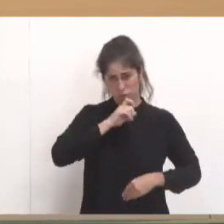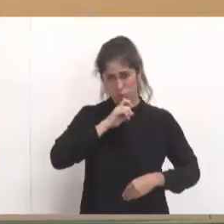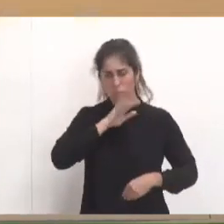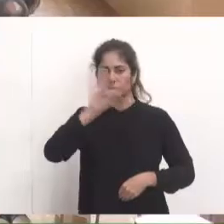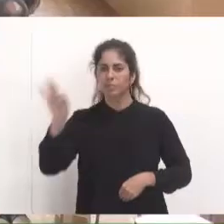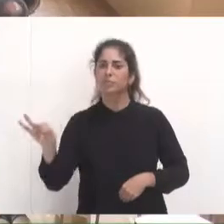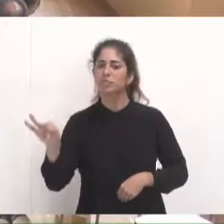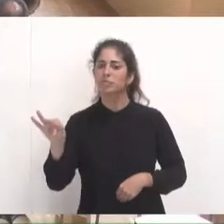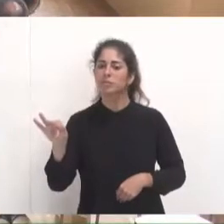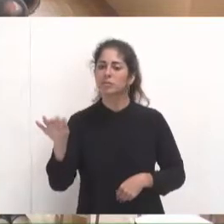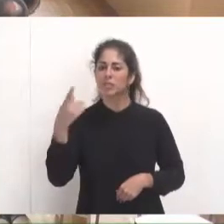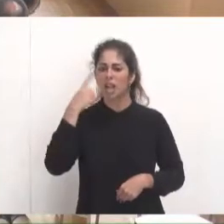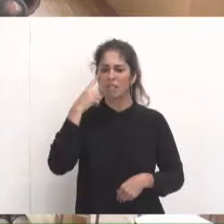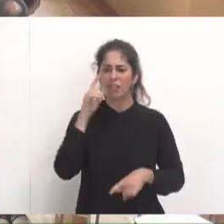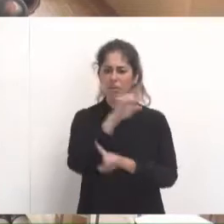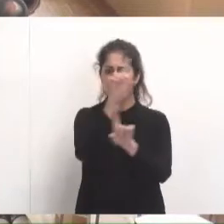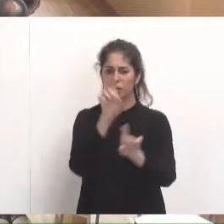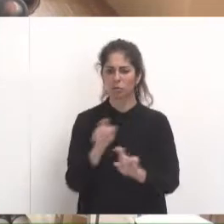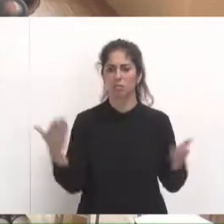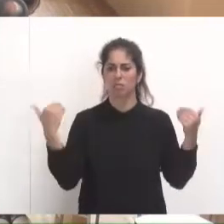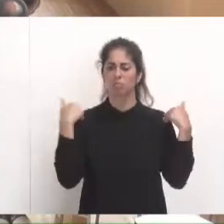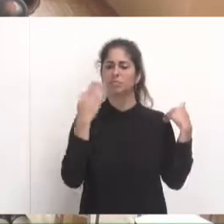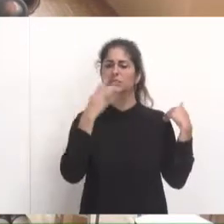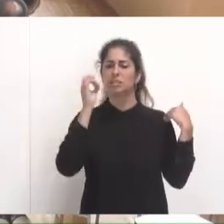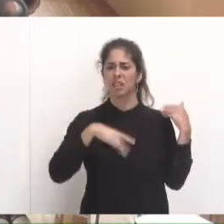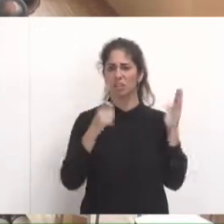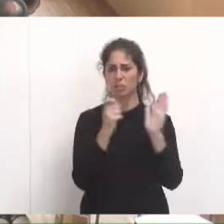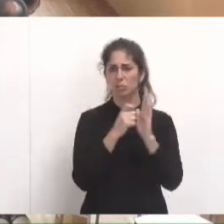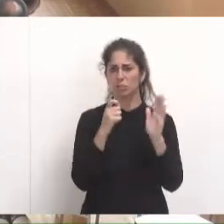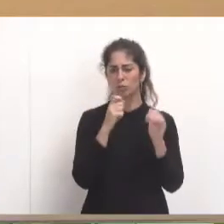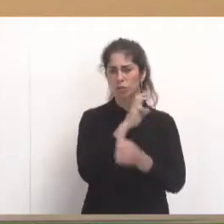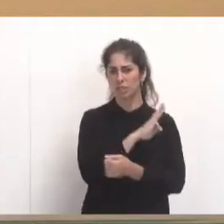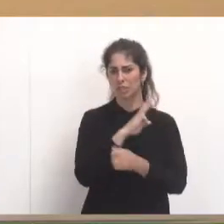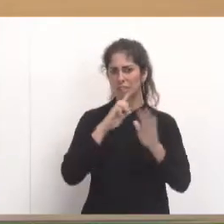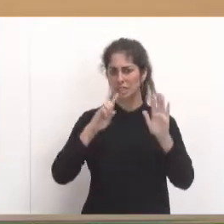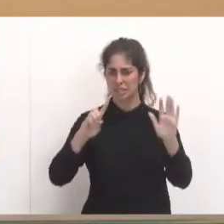¿Quién pregunta? ¿Quién formula la pregunta, por favor, del punto número 36?